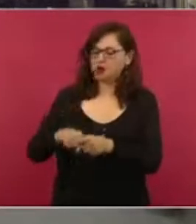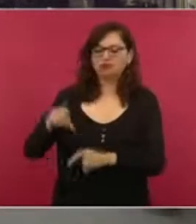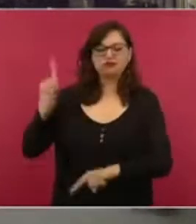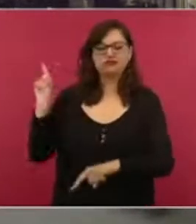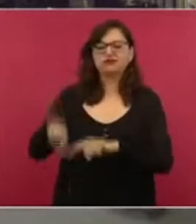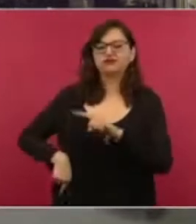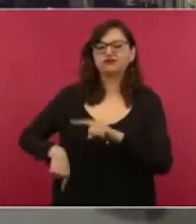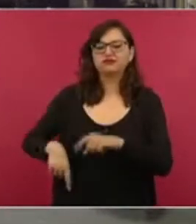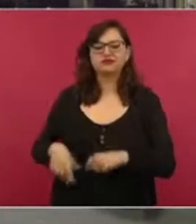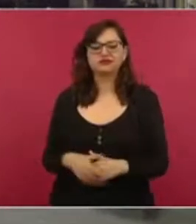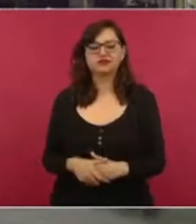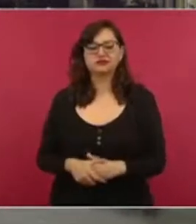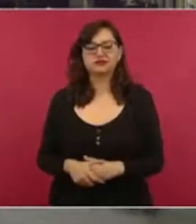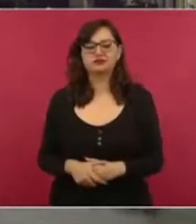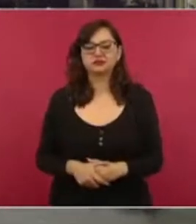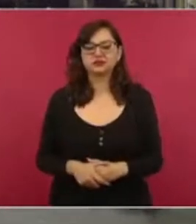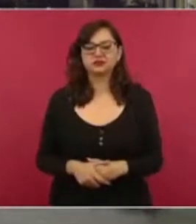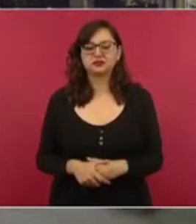Gracias, presidente.